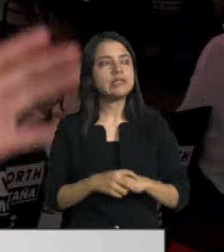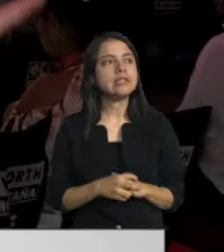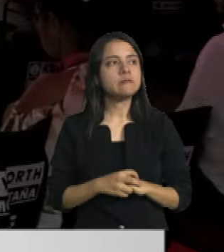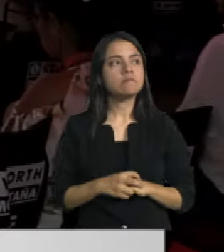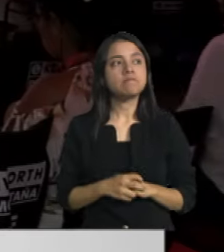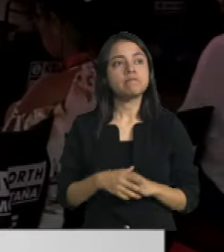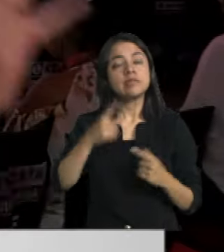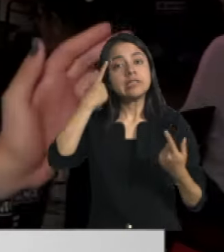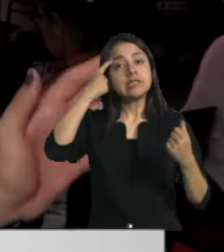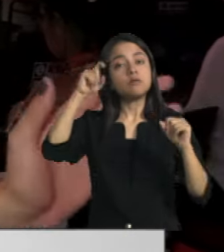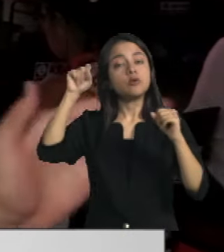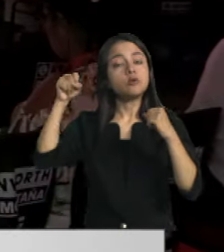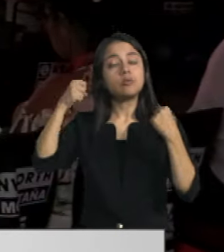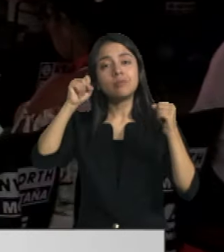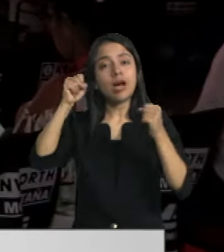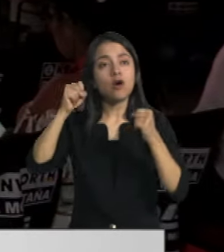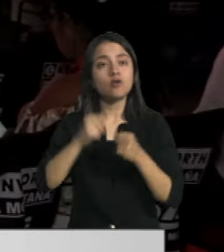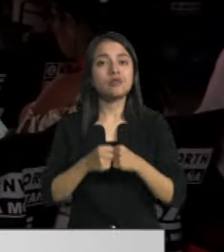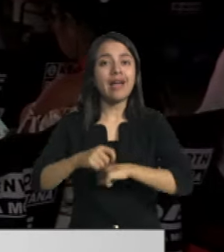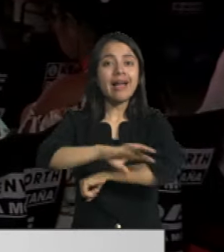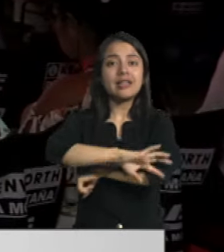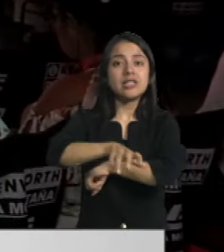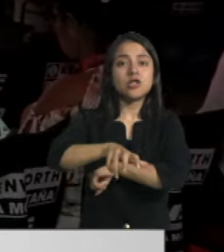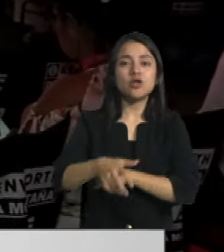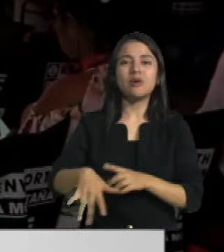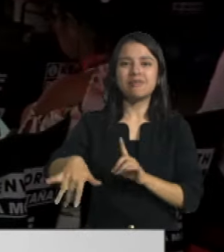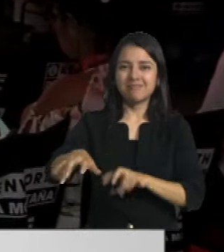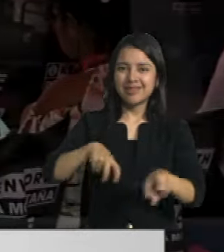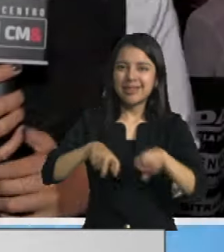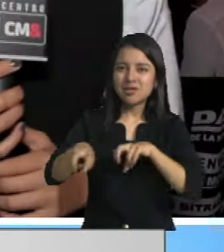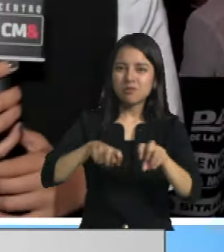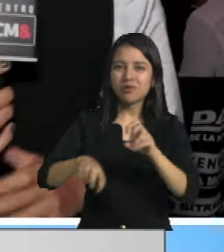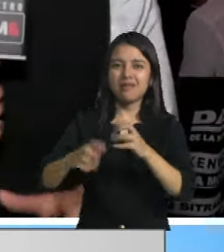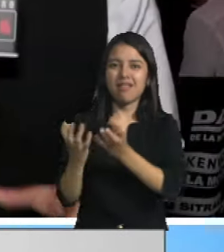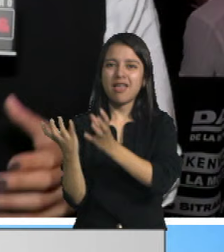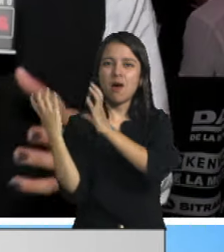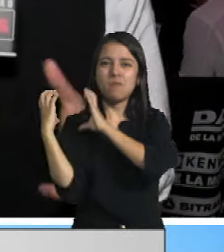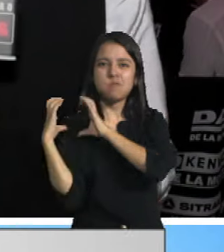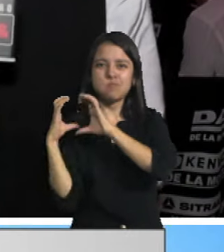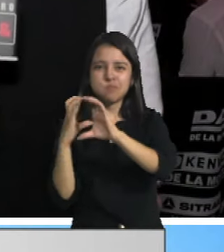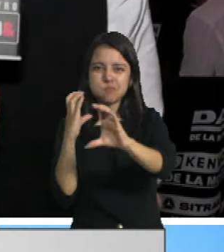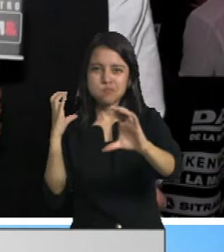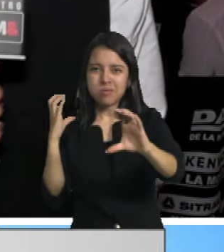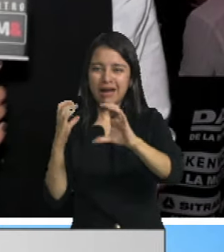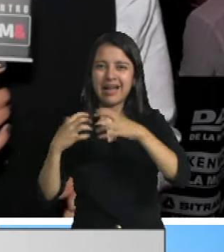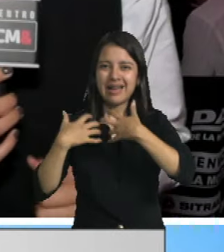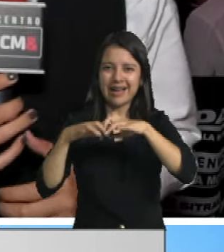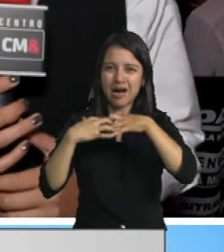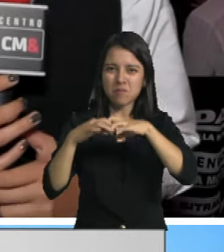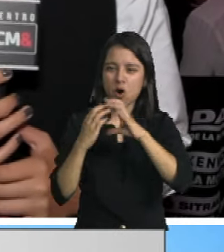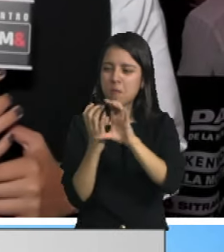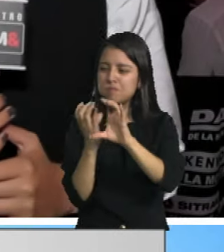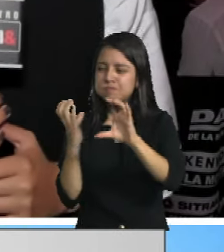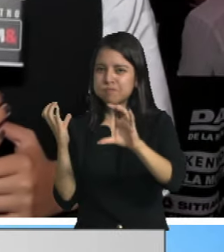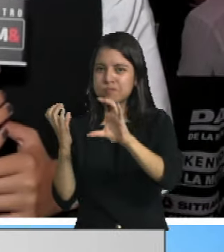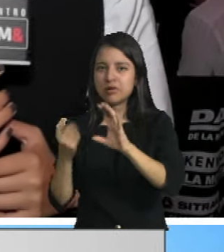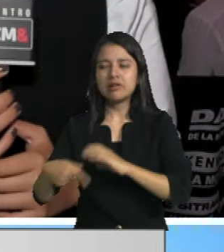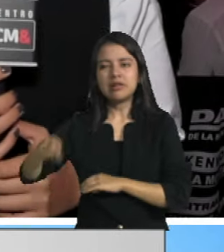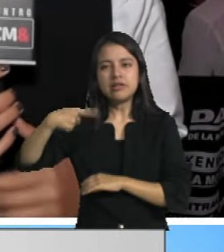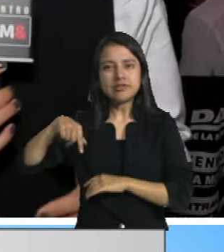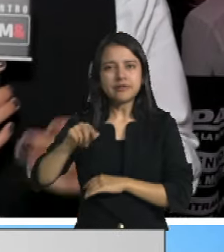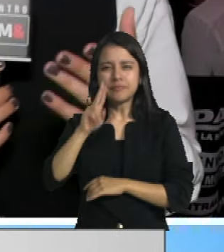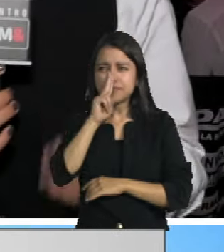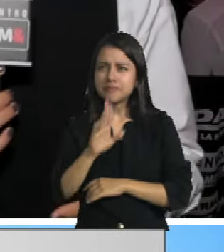trasladó una preocupación hacia el sector de transporte de carga. Justo estamos aquí en el Congreso de Colfecar, en donde hace muy pocos minutos la presidenta de